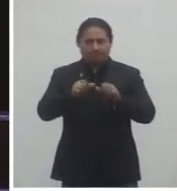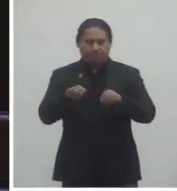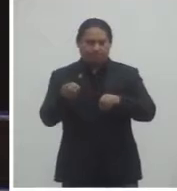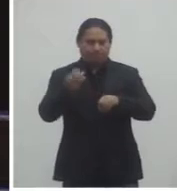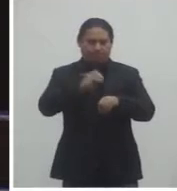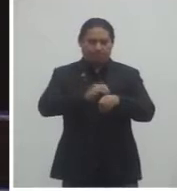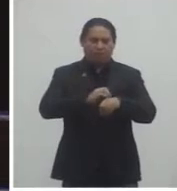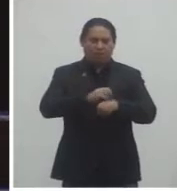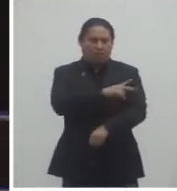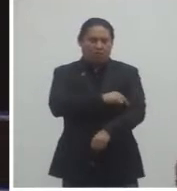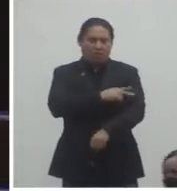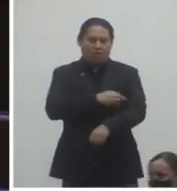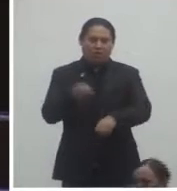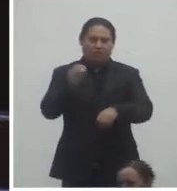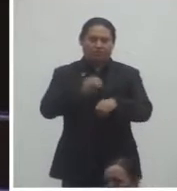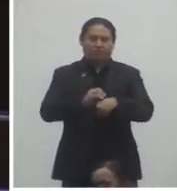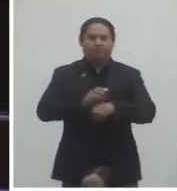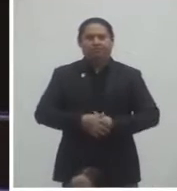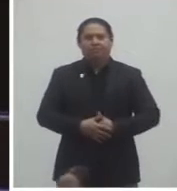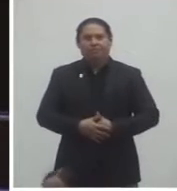la referida comisión.